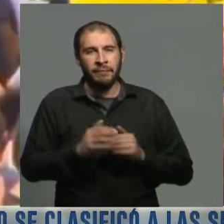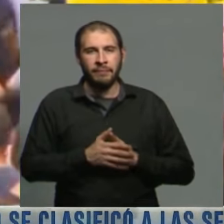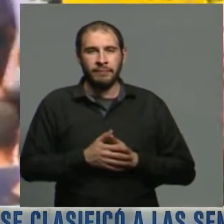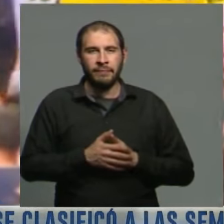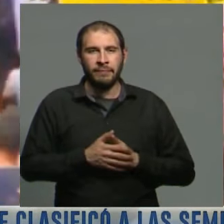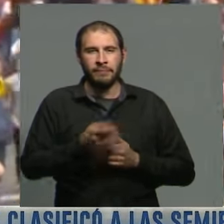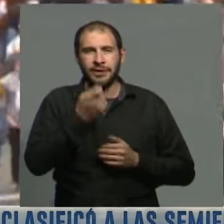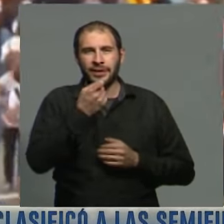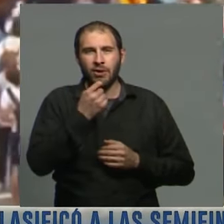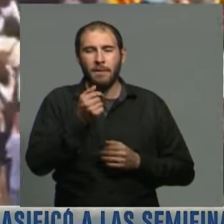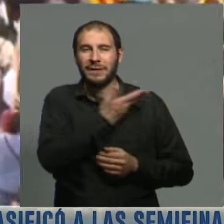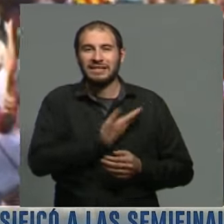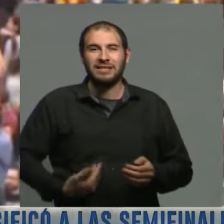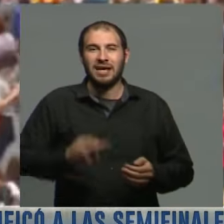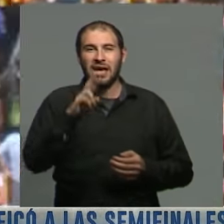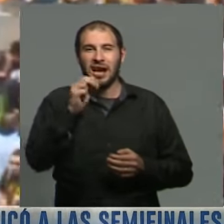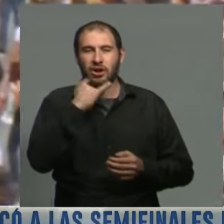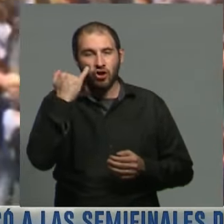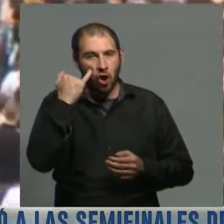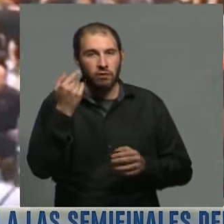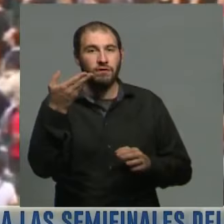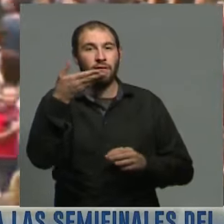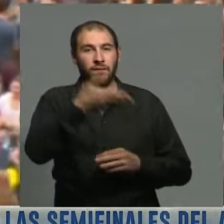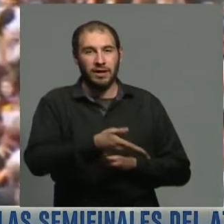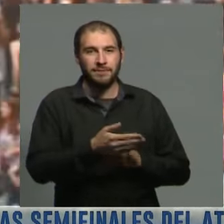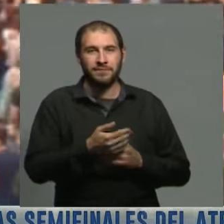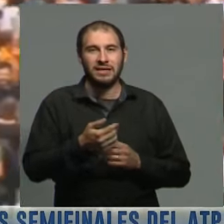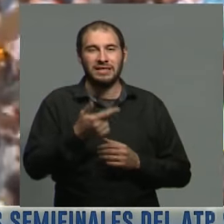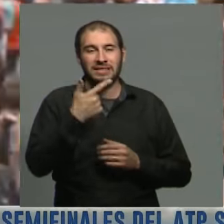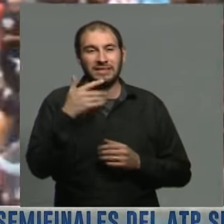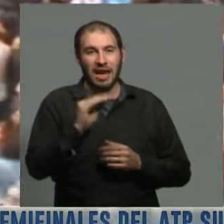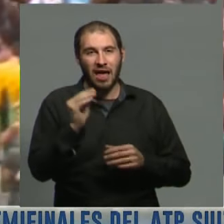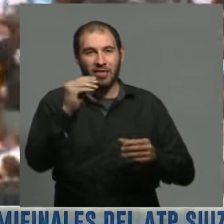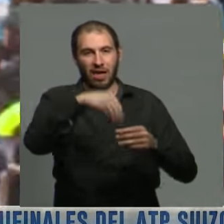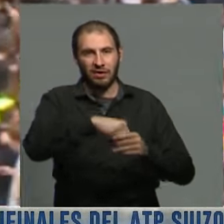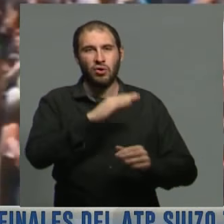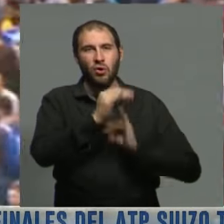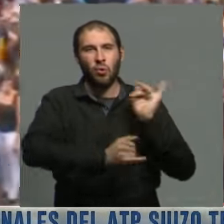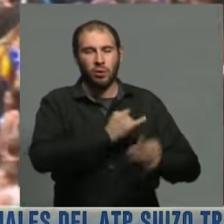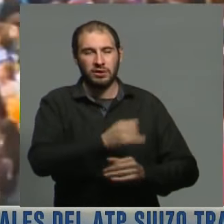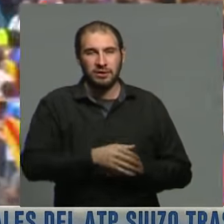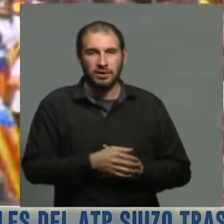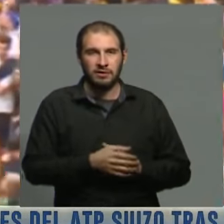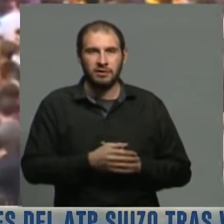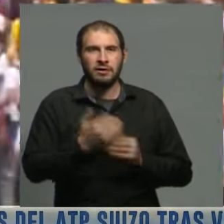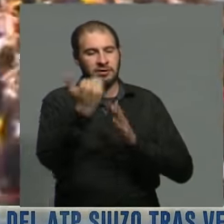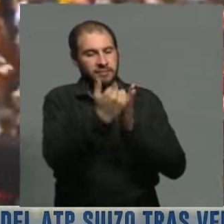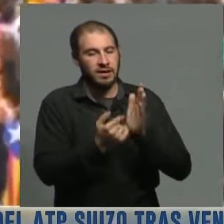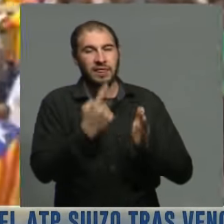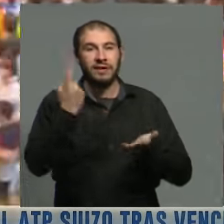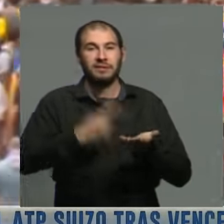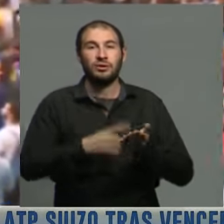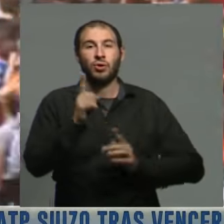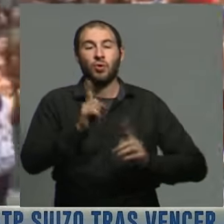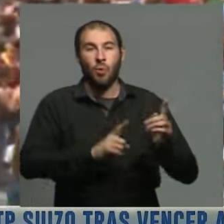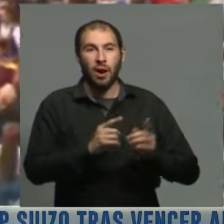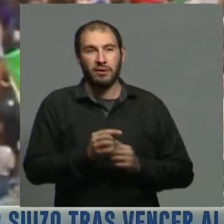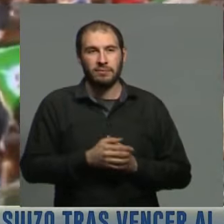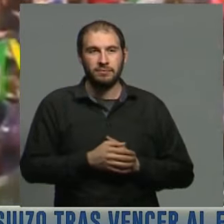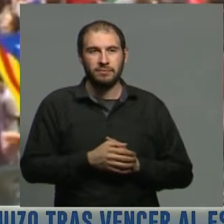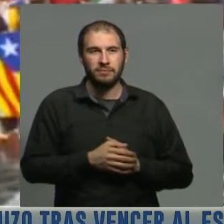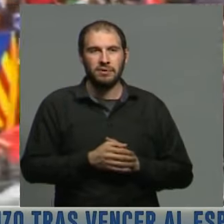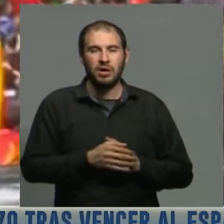mientras el presidente Rajoy estaba compareciendo en el Palacio de la Moncloa explicando cuáles eran las medidas cuáles